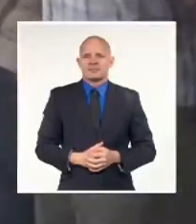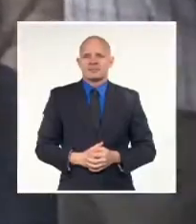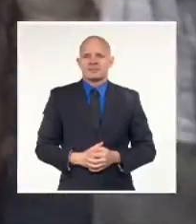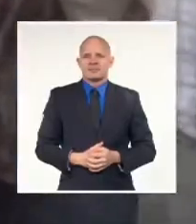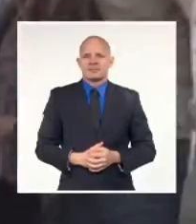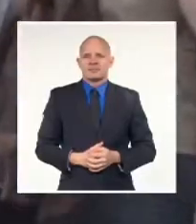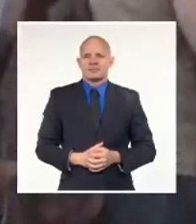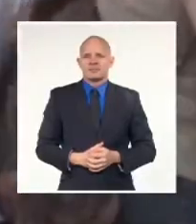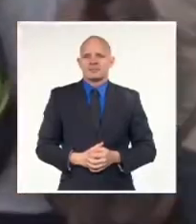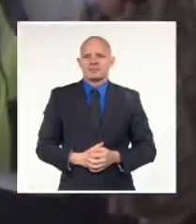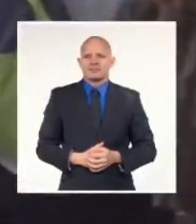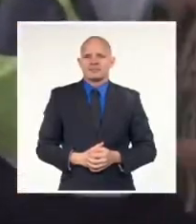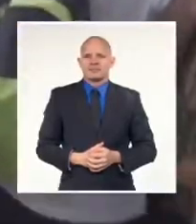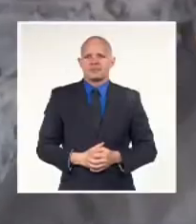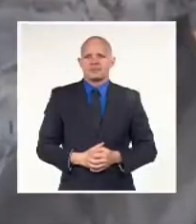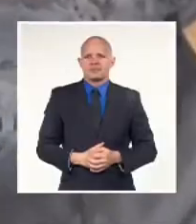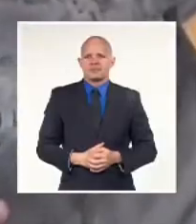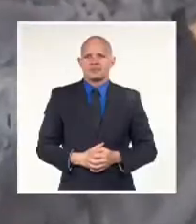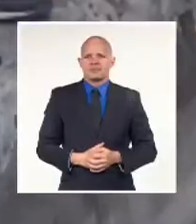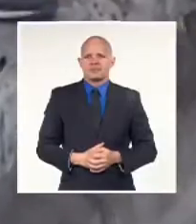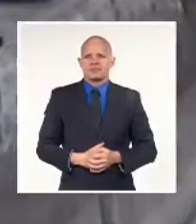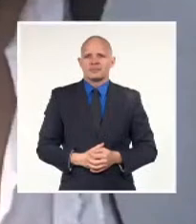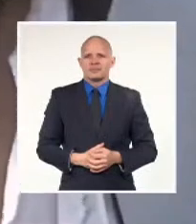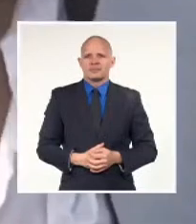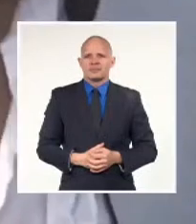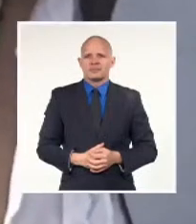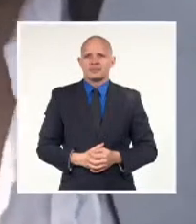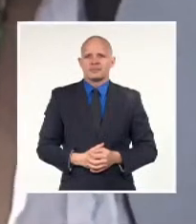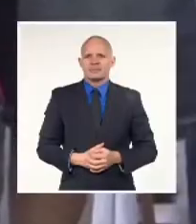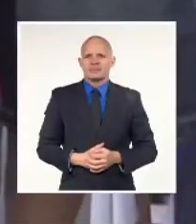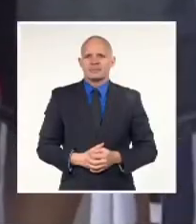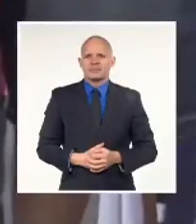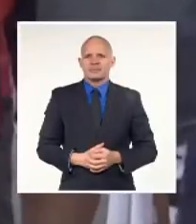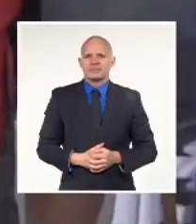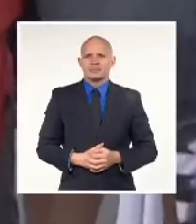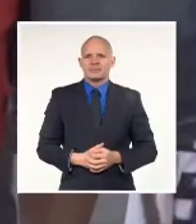Yo quiero irme. Pues vámonos, vámonos, vámonos, vámonos, vámonos, vámonos.